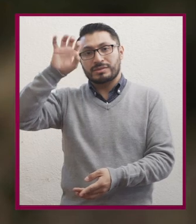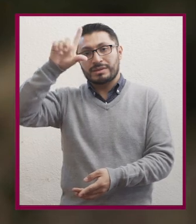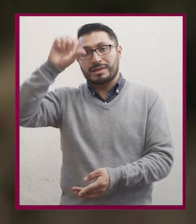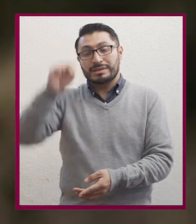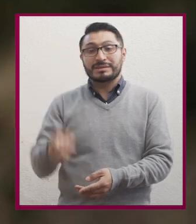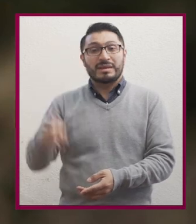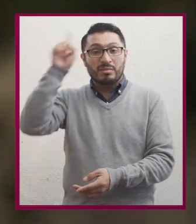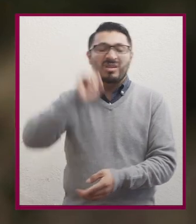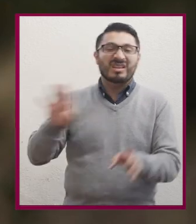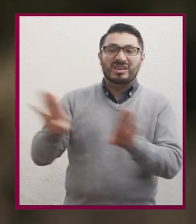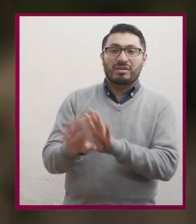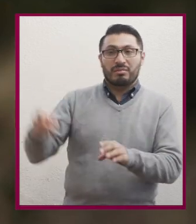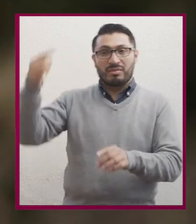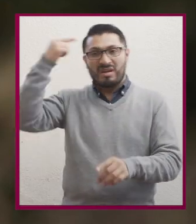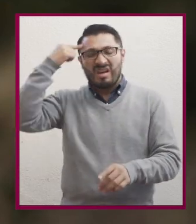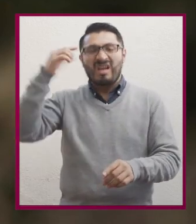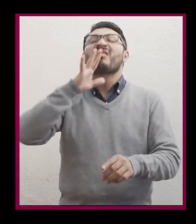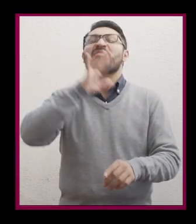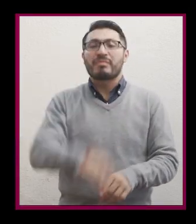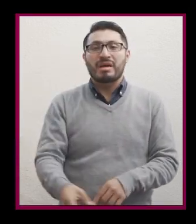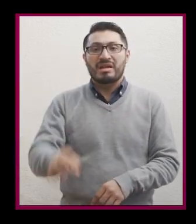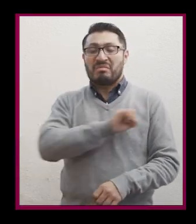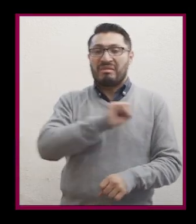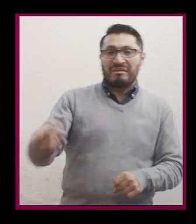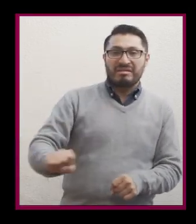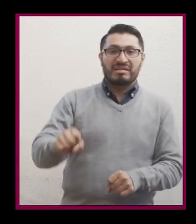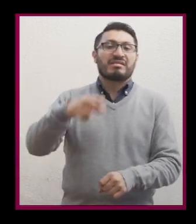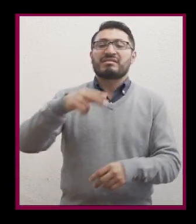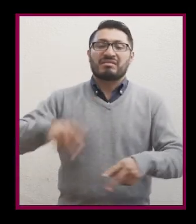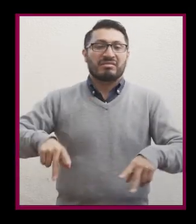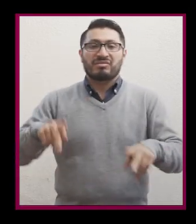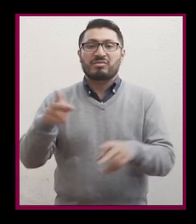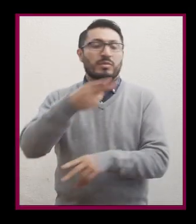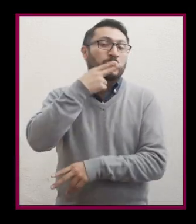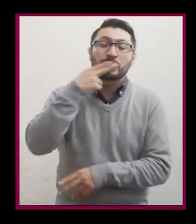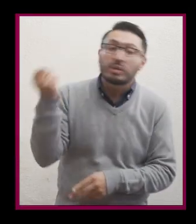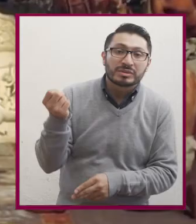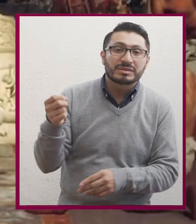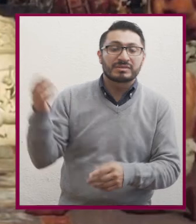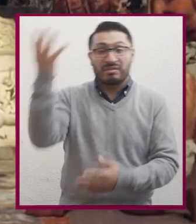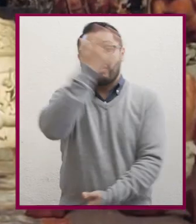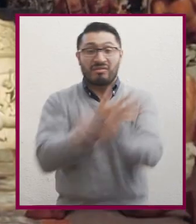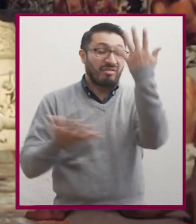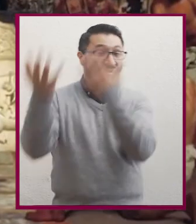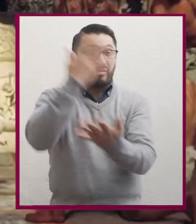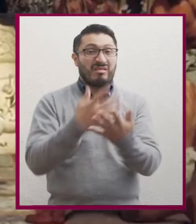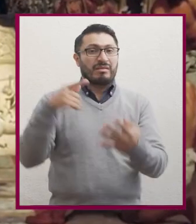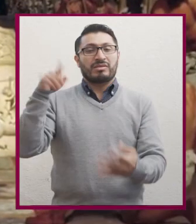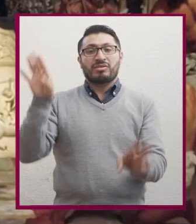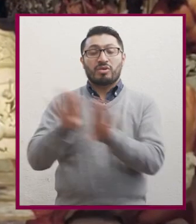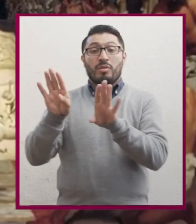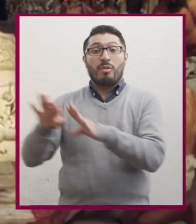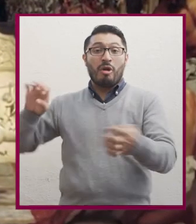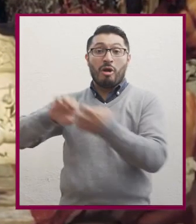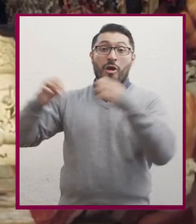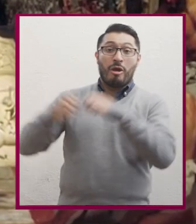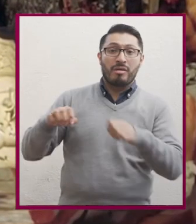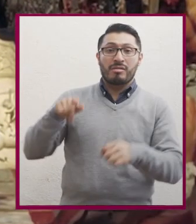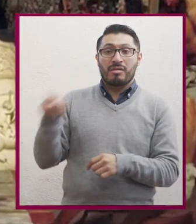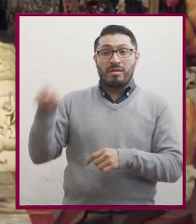maldad, eran completamente inútiles y causaban más confusión que el enemigo. Como se consideraba que las mujeres